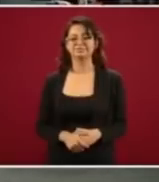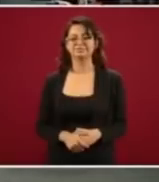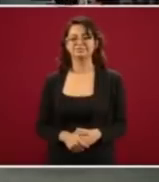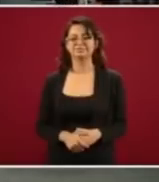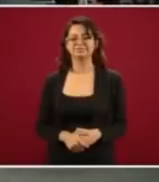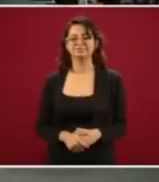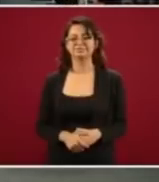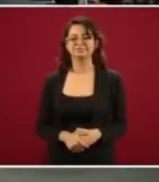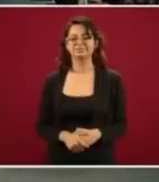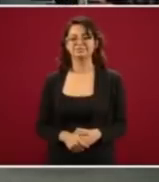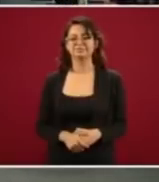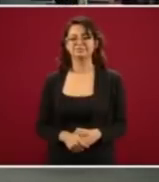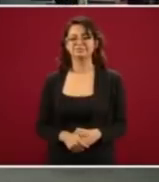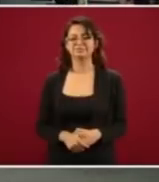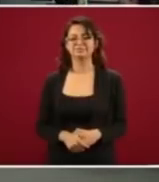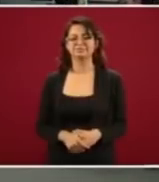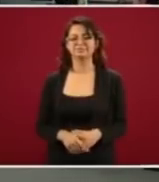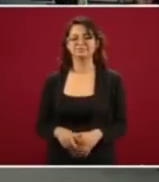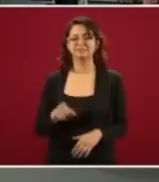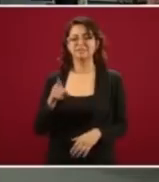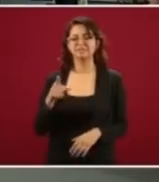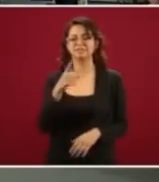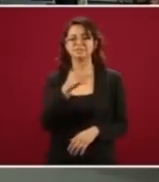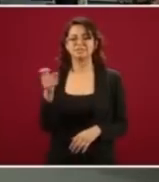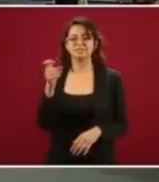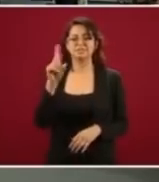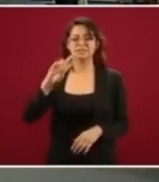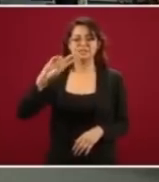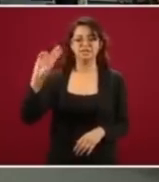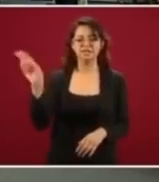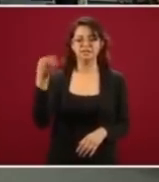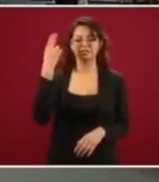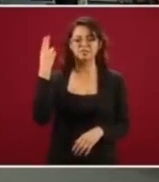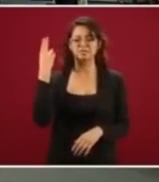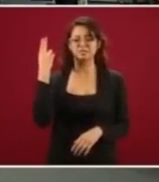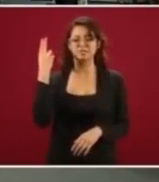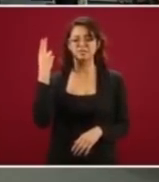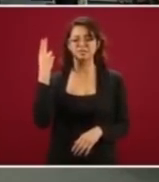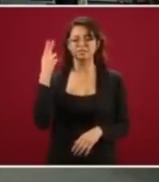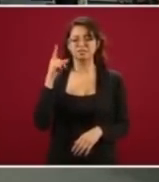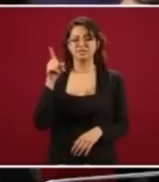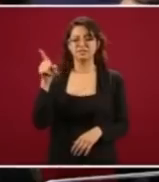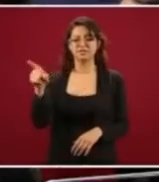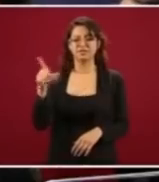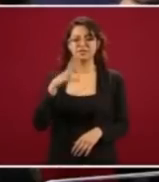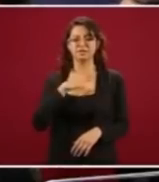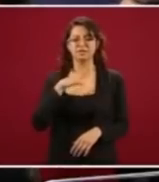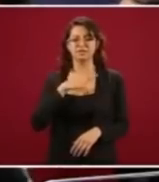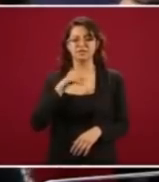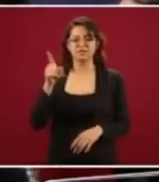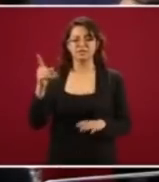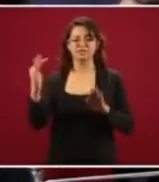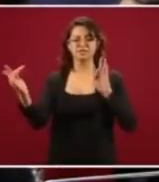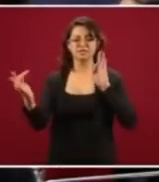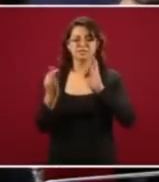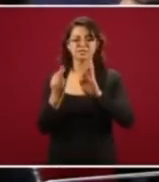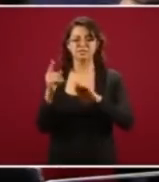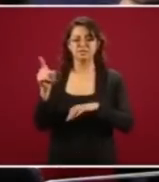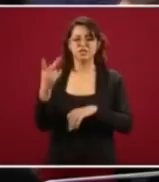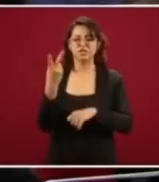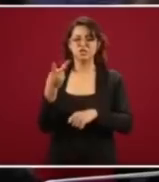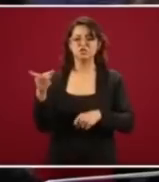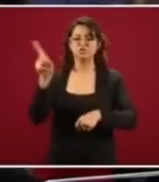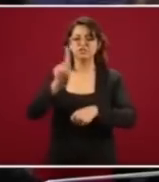Son de las 100 universidades, una de ellas que está aquí cerca, la Ponciano, perdón, la ESPA. está en paro de hace